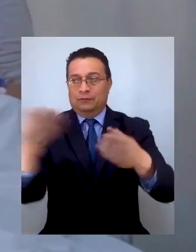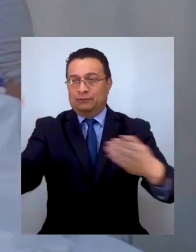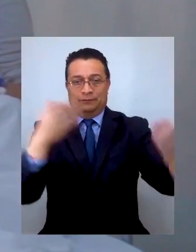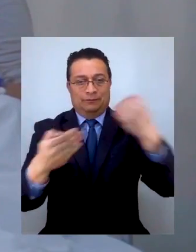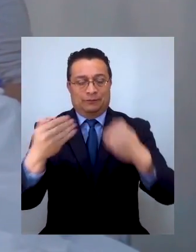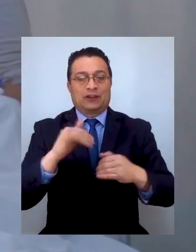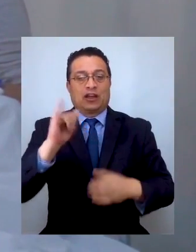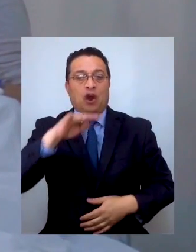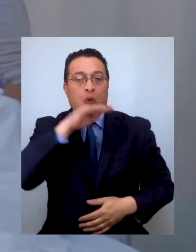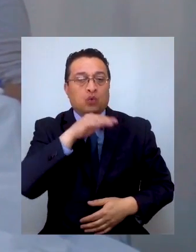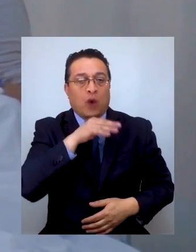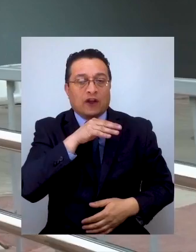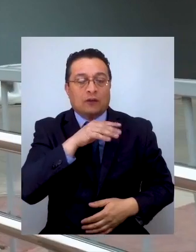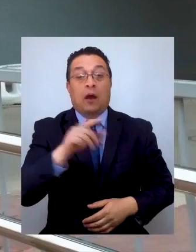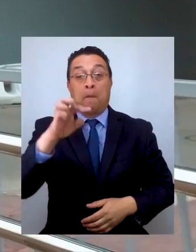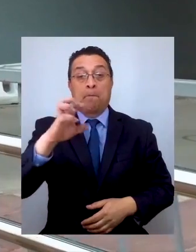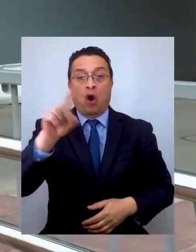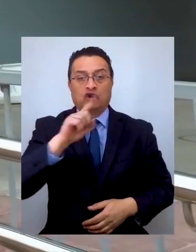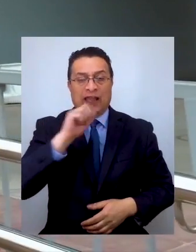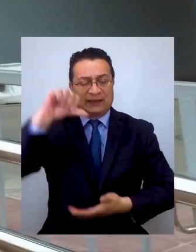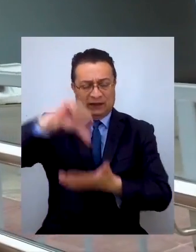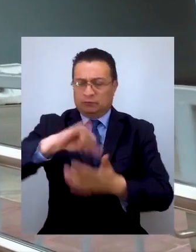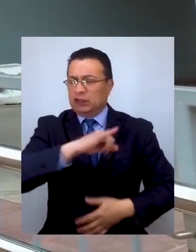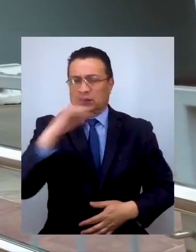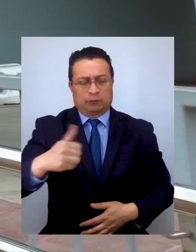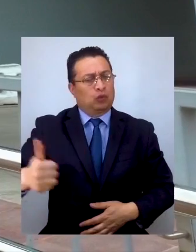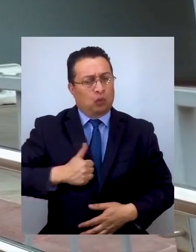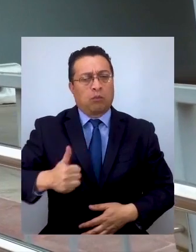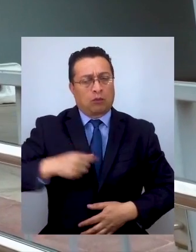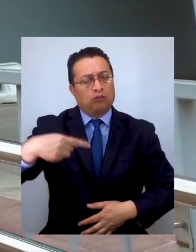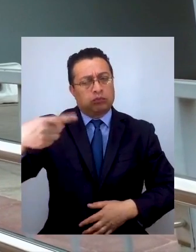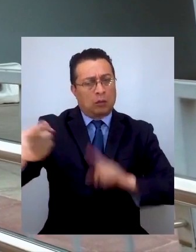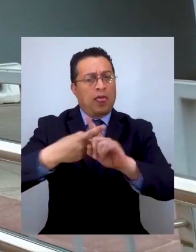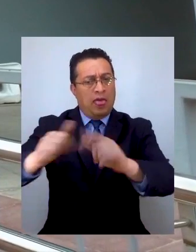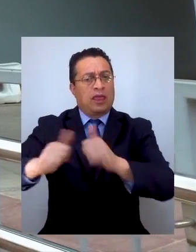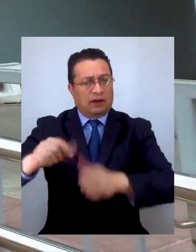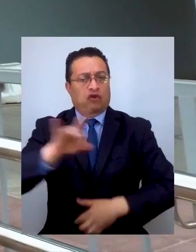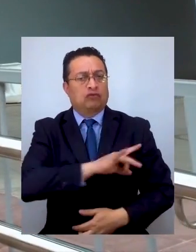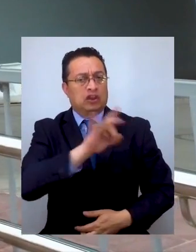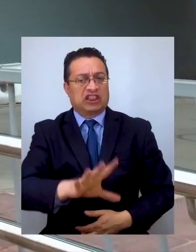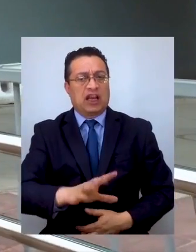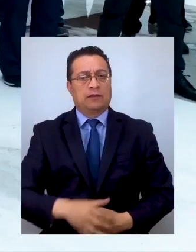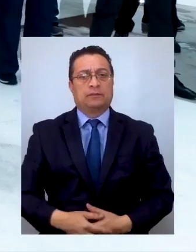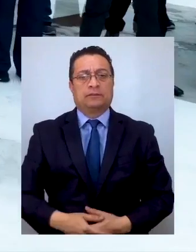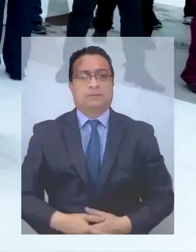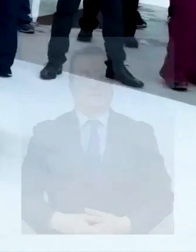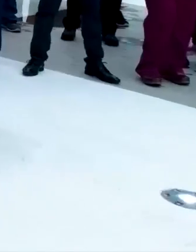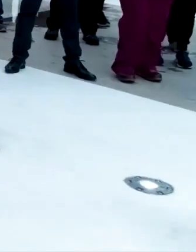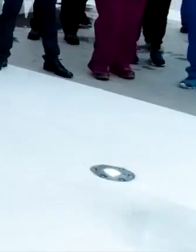usuarios y a nuestros pacientes. La posta central siempre ha cumplido y cumplirá en los próximos desafíos que tenga nuestro país.